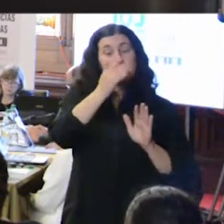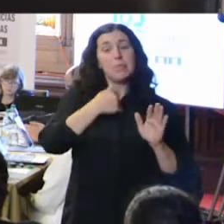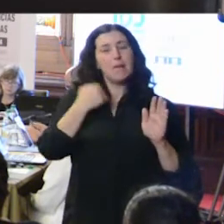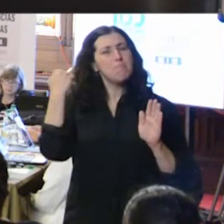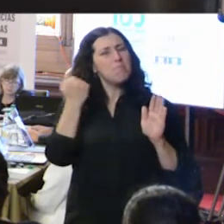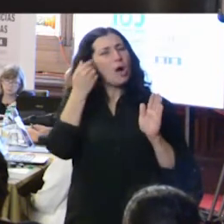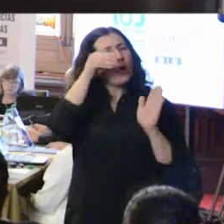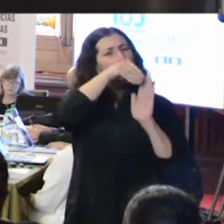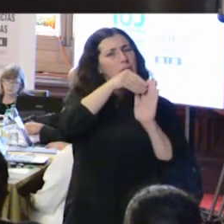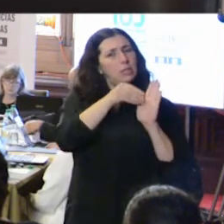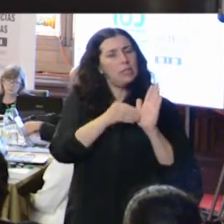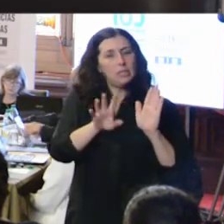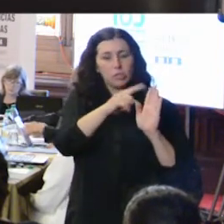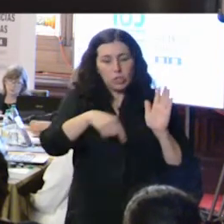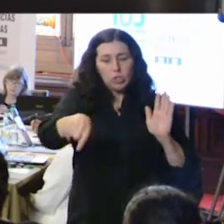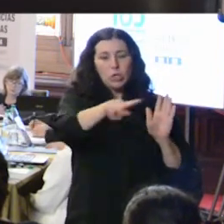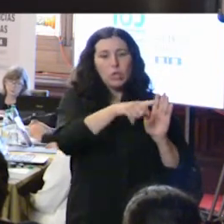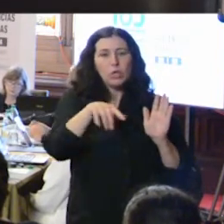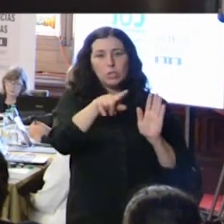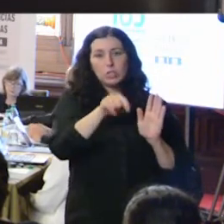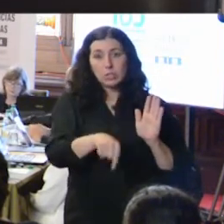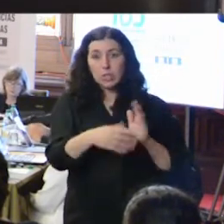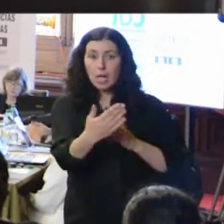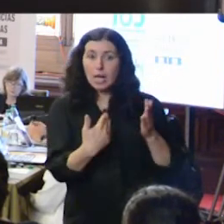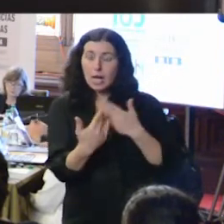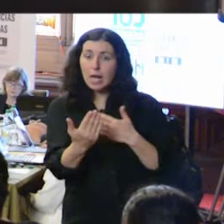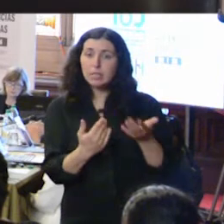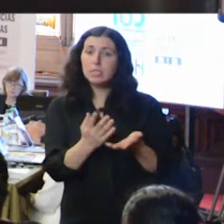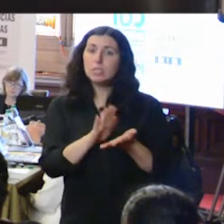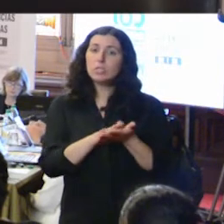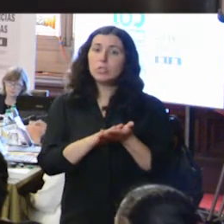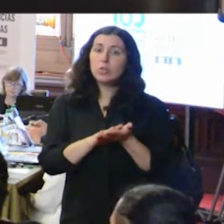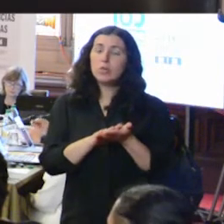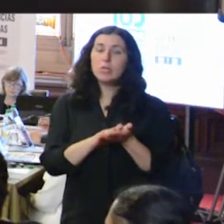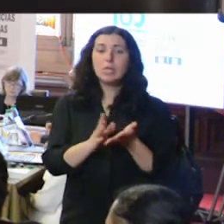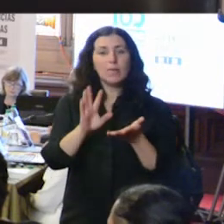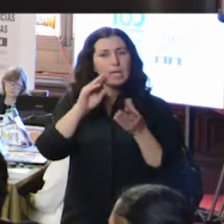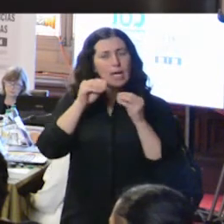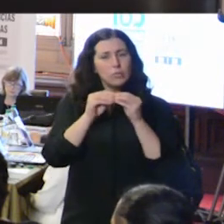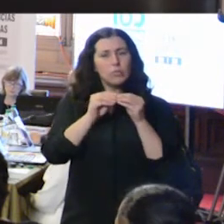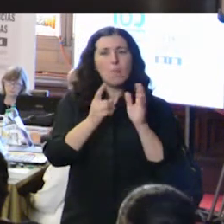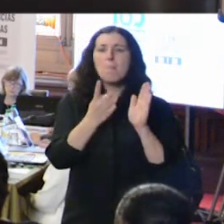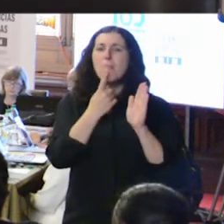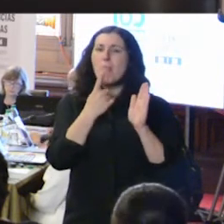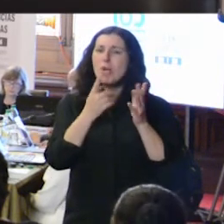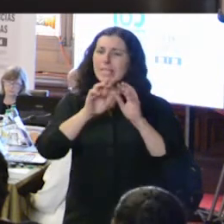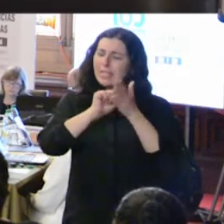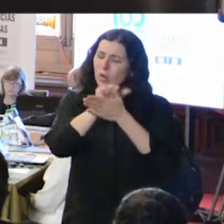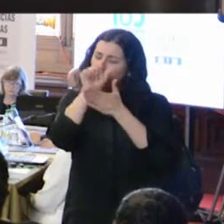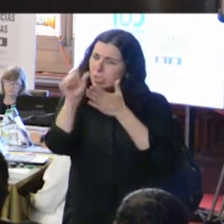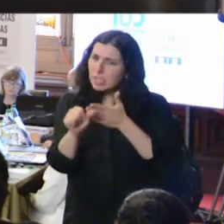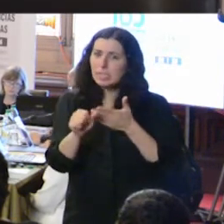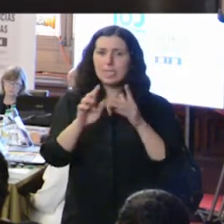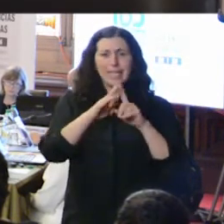se acoja lo que el, como lo hemos comentado, una política, se establezca una política integral, se prevea la adopción de